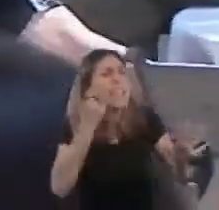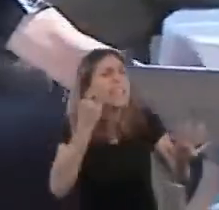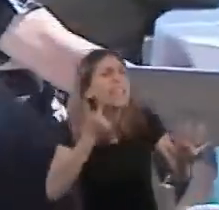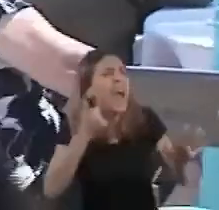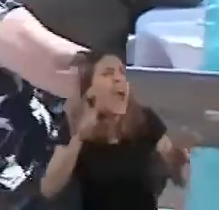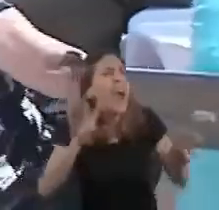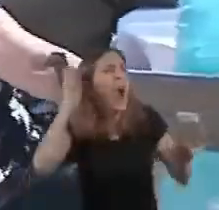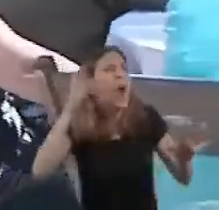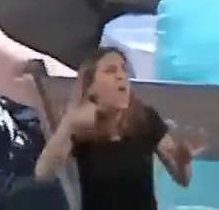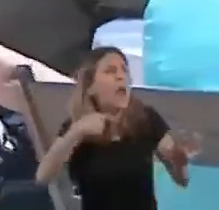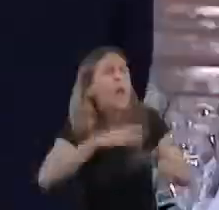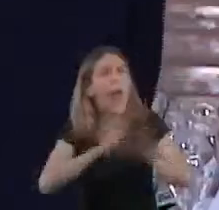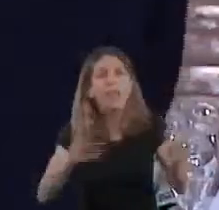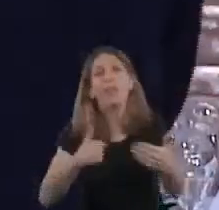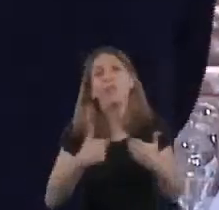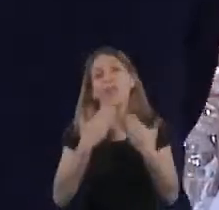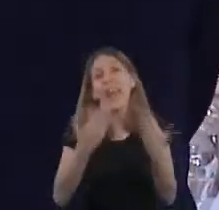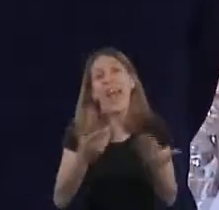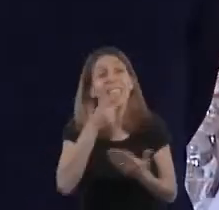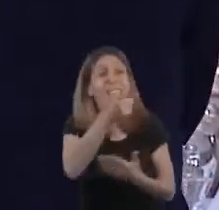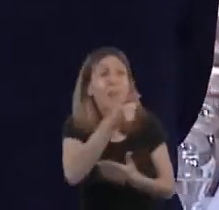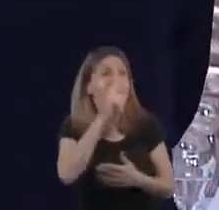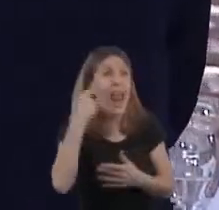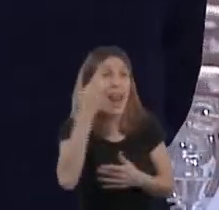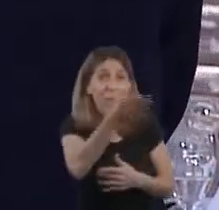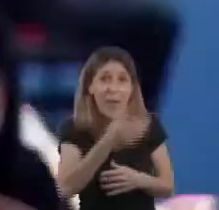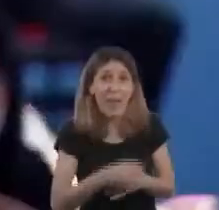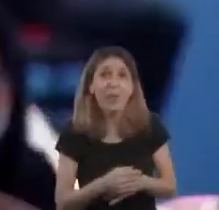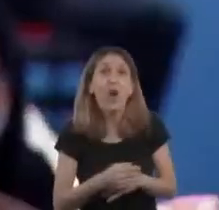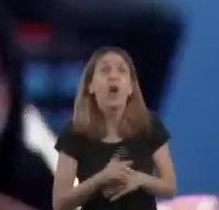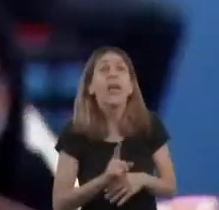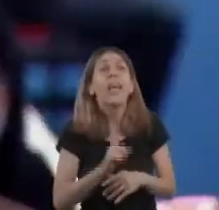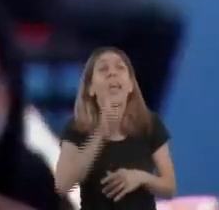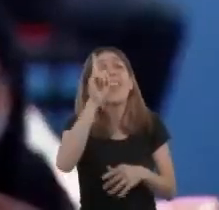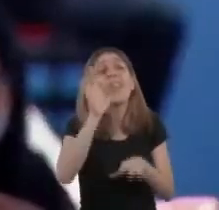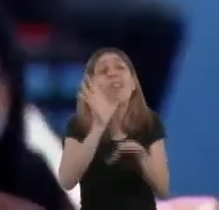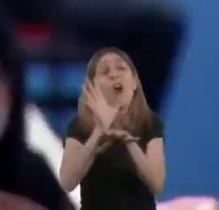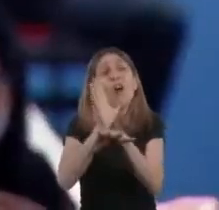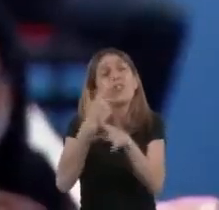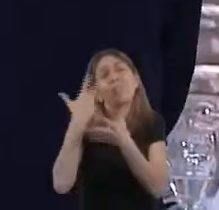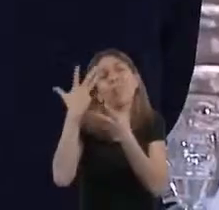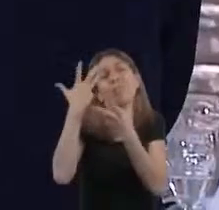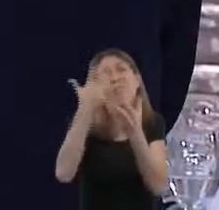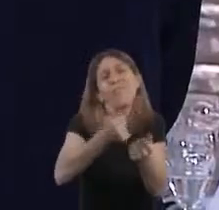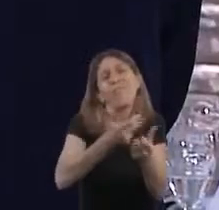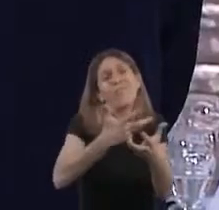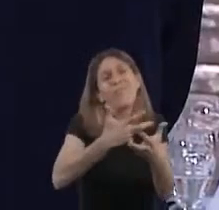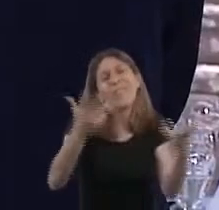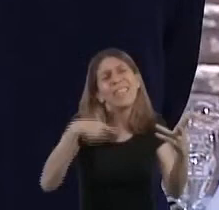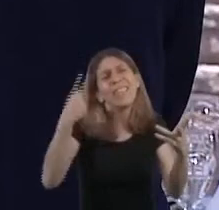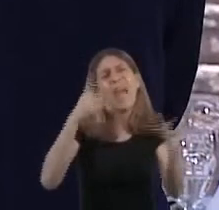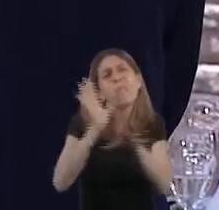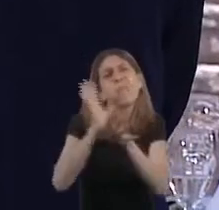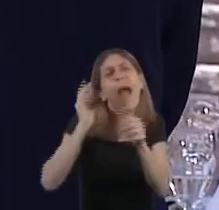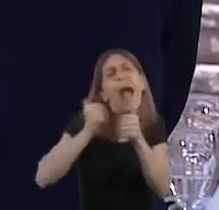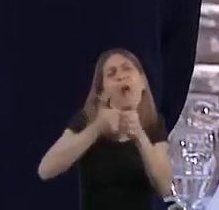que bueno, le doy gracias a usted, Alberto, y que Dios lo siga usando grandemente y que lo acompañe en todo este tiempo. Que Dios lo